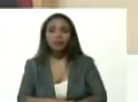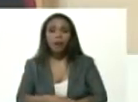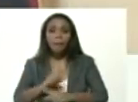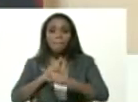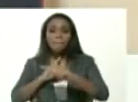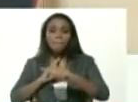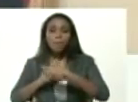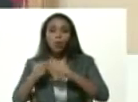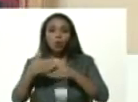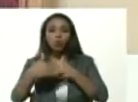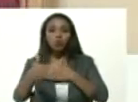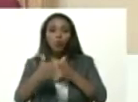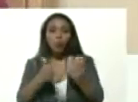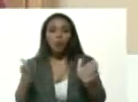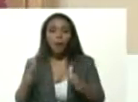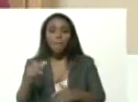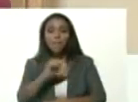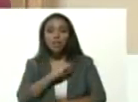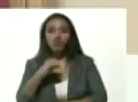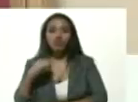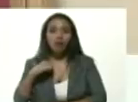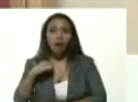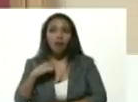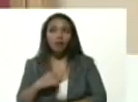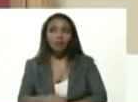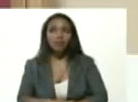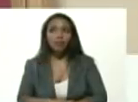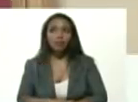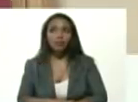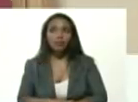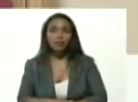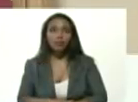Diagnóstico ampliado personalizado.